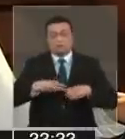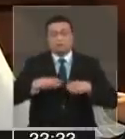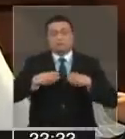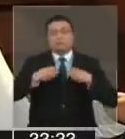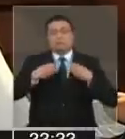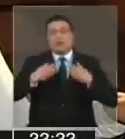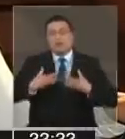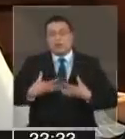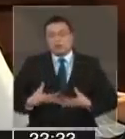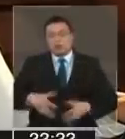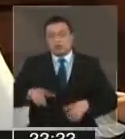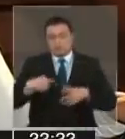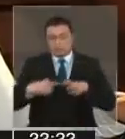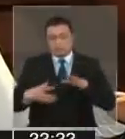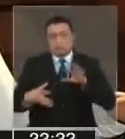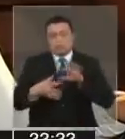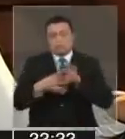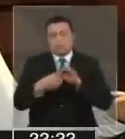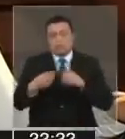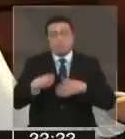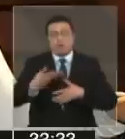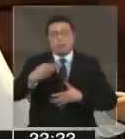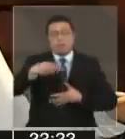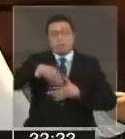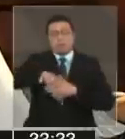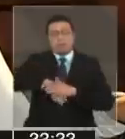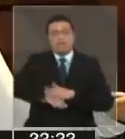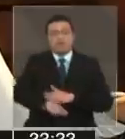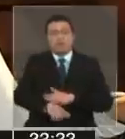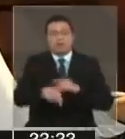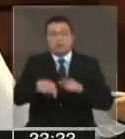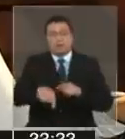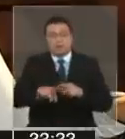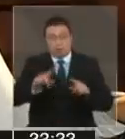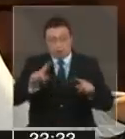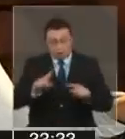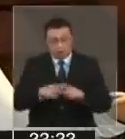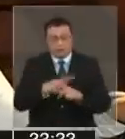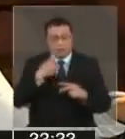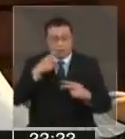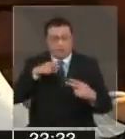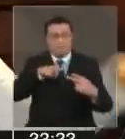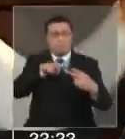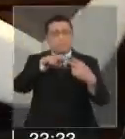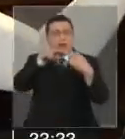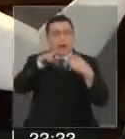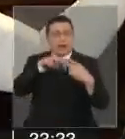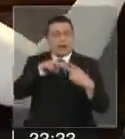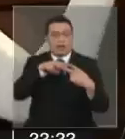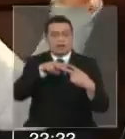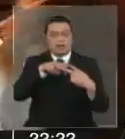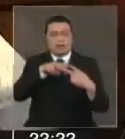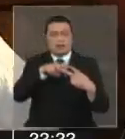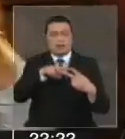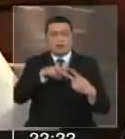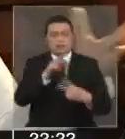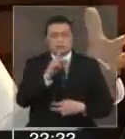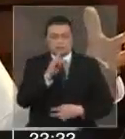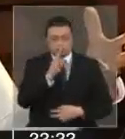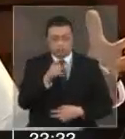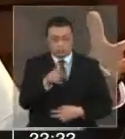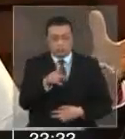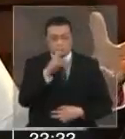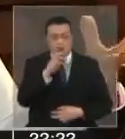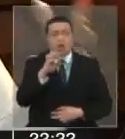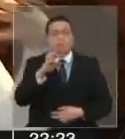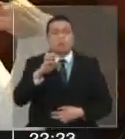y restablecí el nexo con mis profundidades. Y desde ahí volví a mirarte. Tú eres un gesto